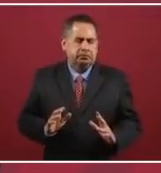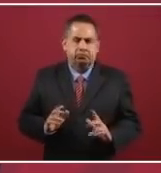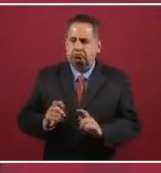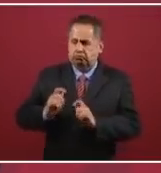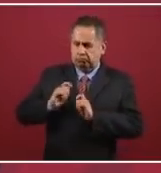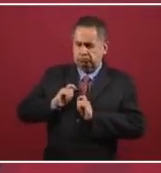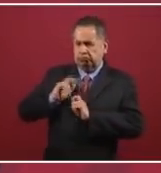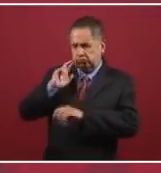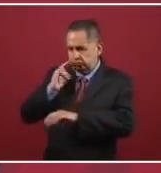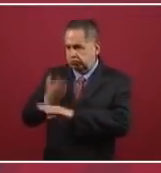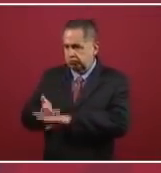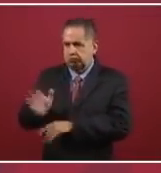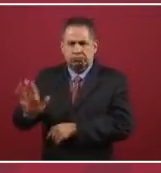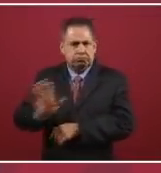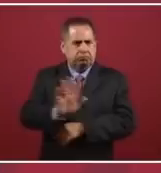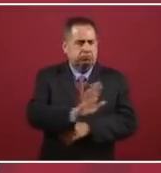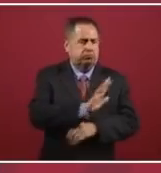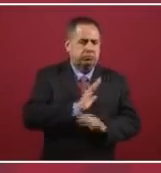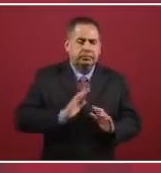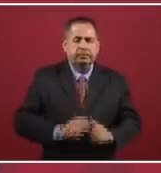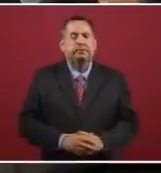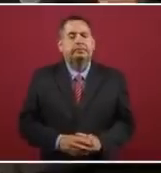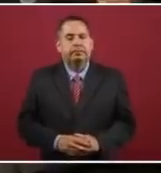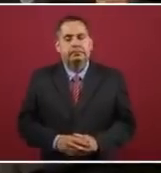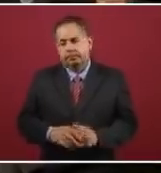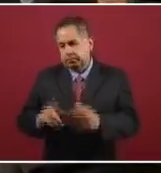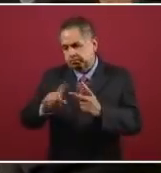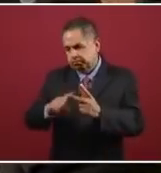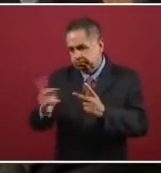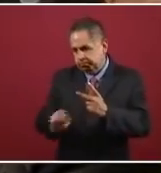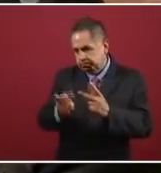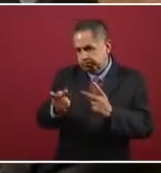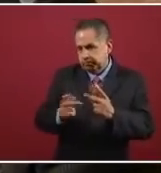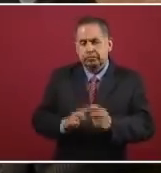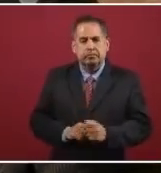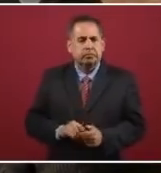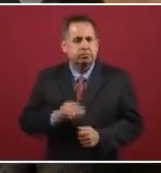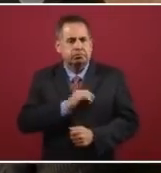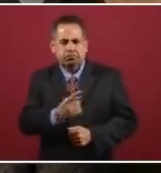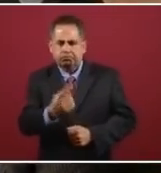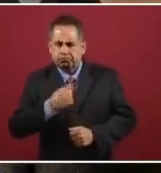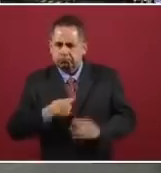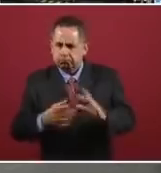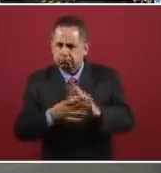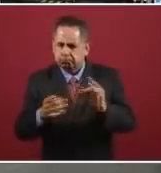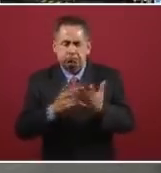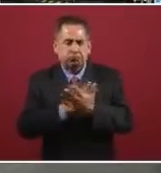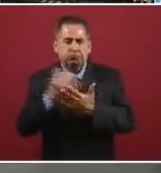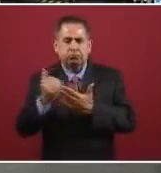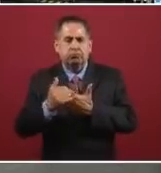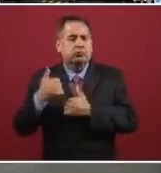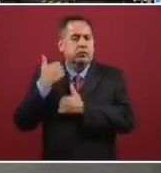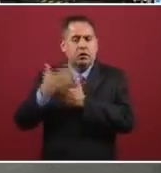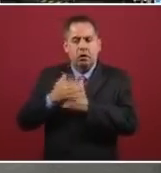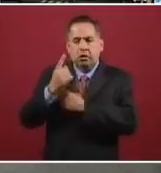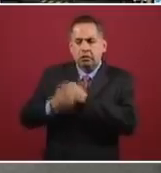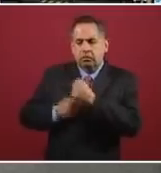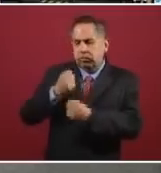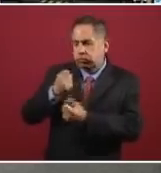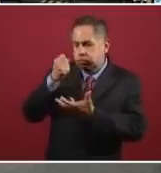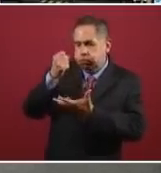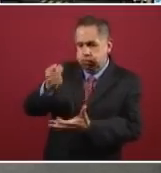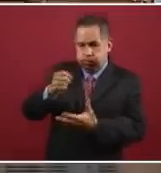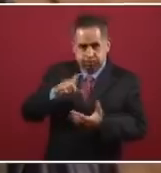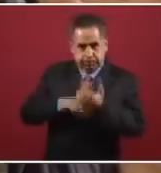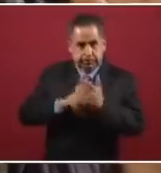encomendado, cada quien con su función. La segunda pregunta, ¿nos podría adelantar un poco sobre el proyecto de presupuesto del próximo año? En San